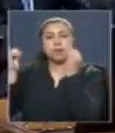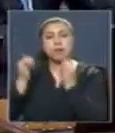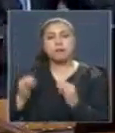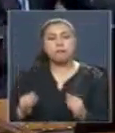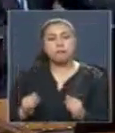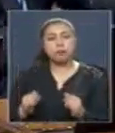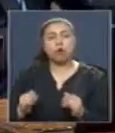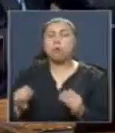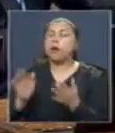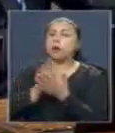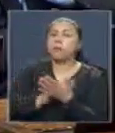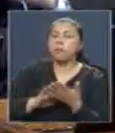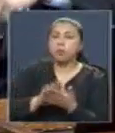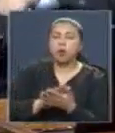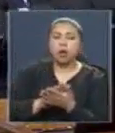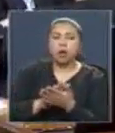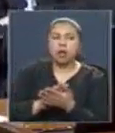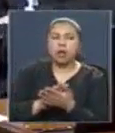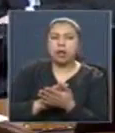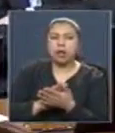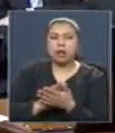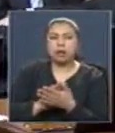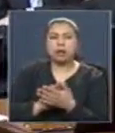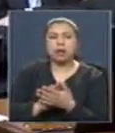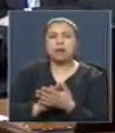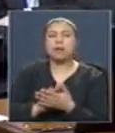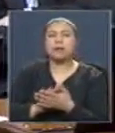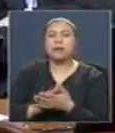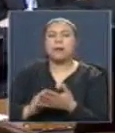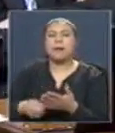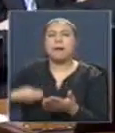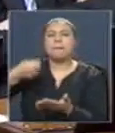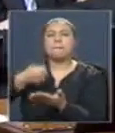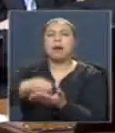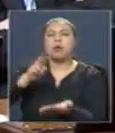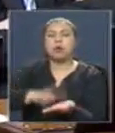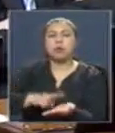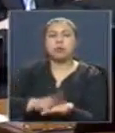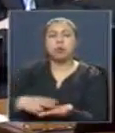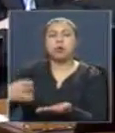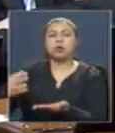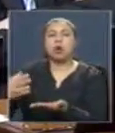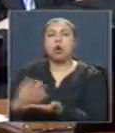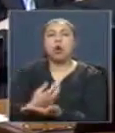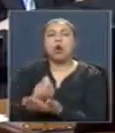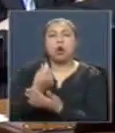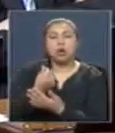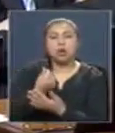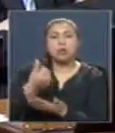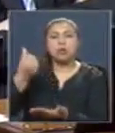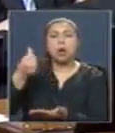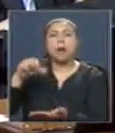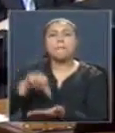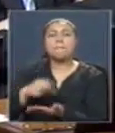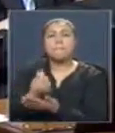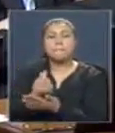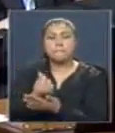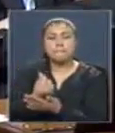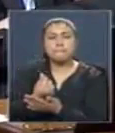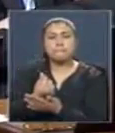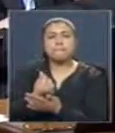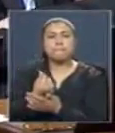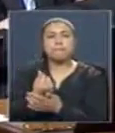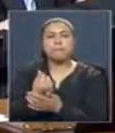como la exención de pago de impuestos a las ganancias de capital, como los retiros